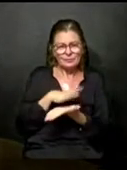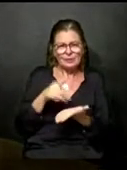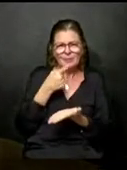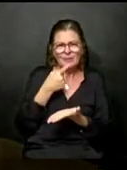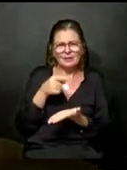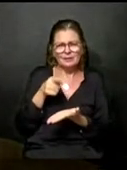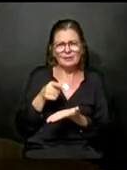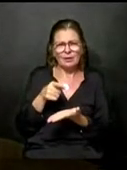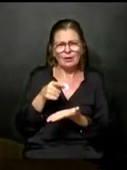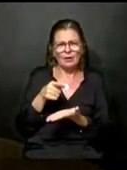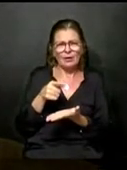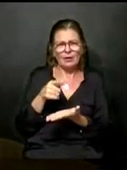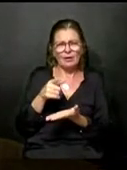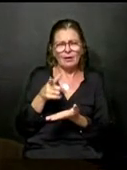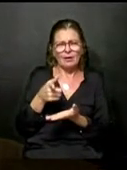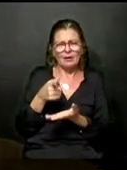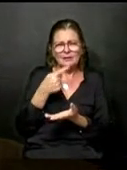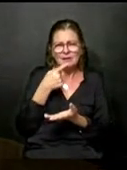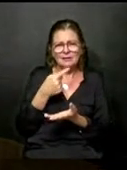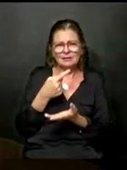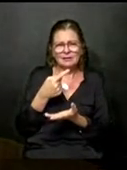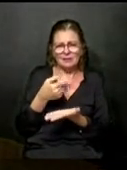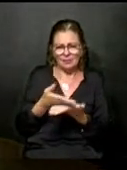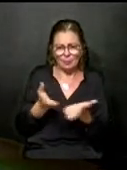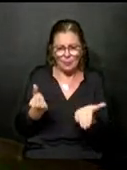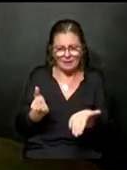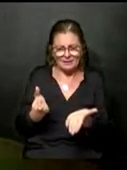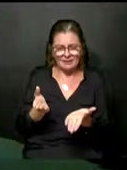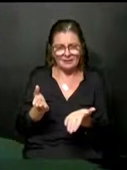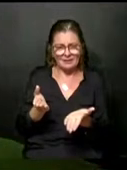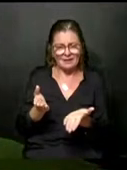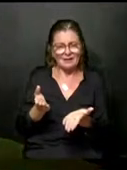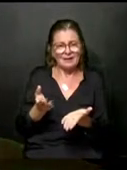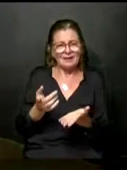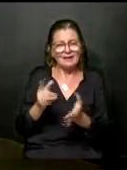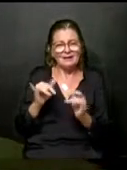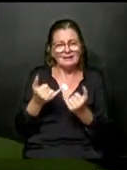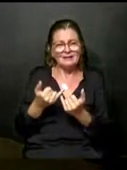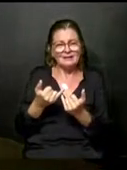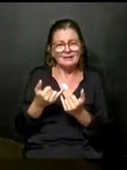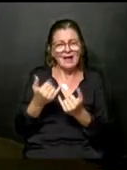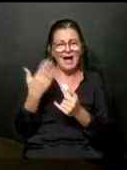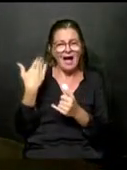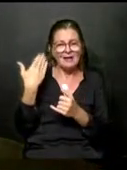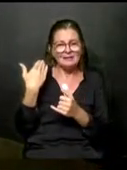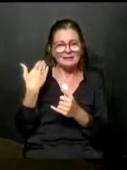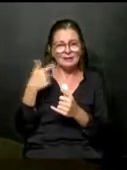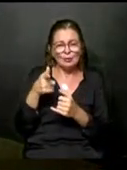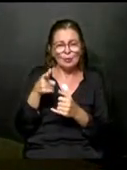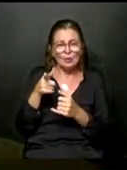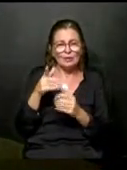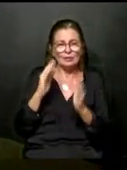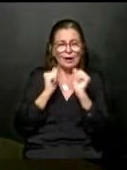no lo muestro porque es biologista, determinista. Pero es así. Si Jen Heyman, tú que sos economista, que él es ortodoxo,